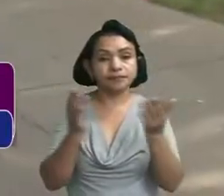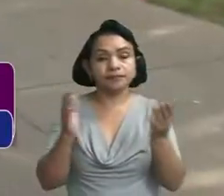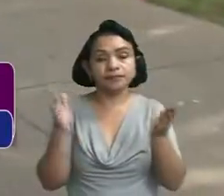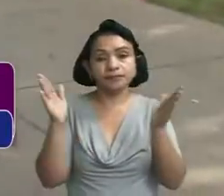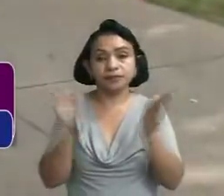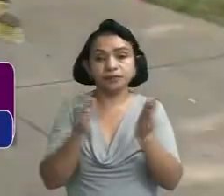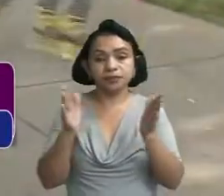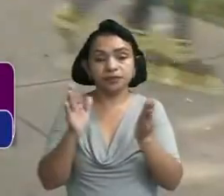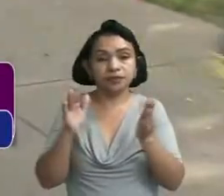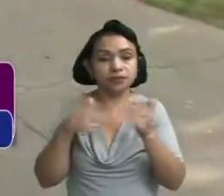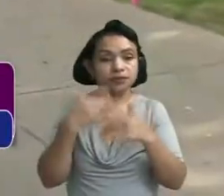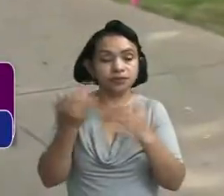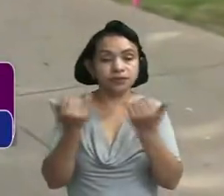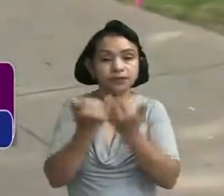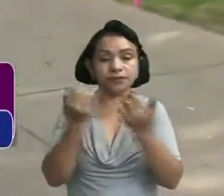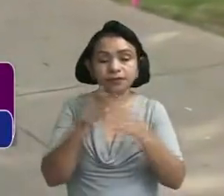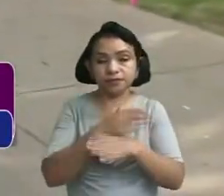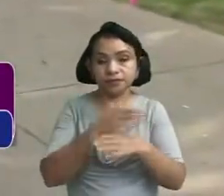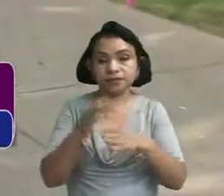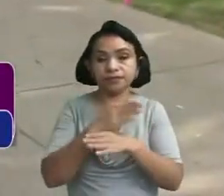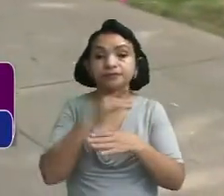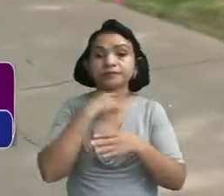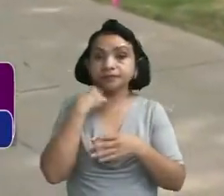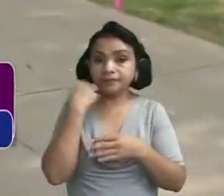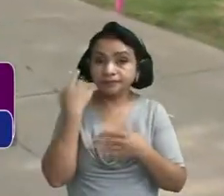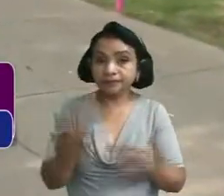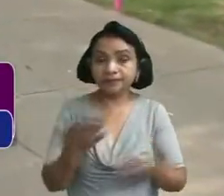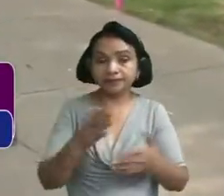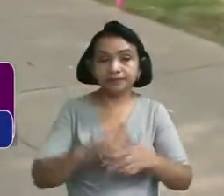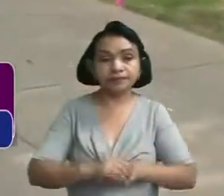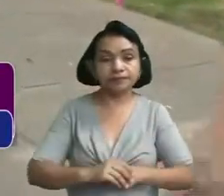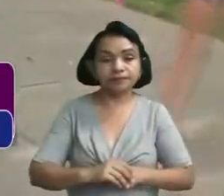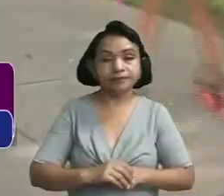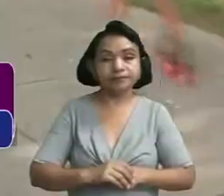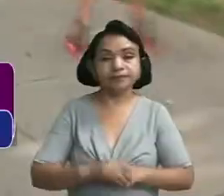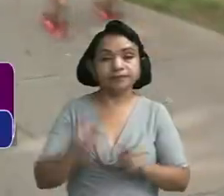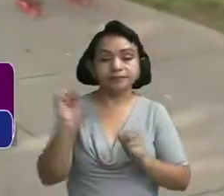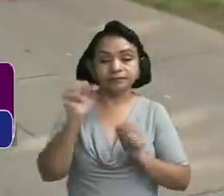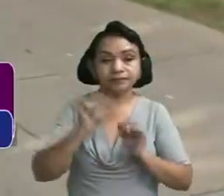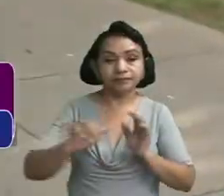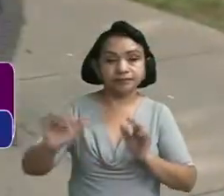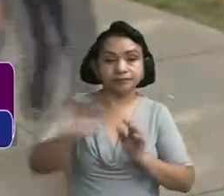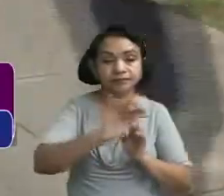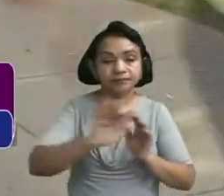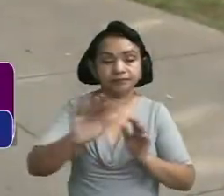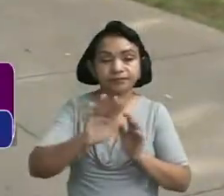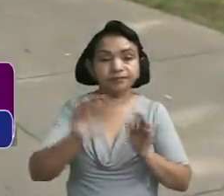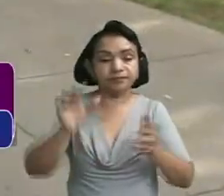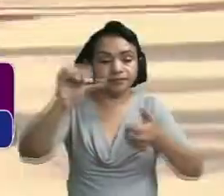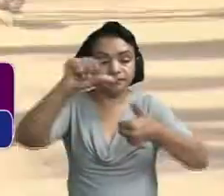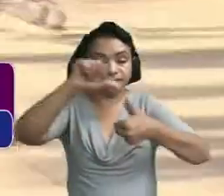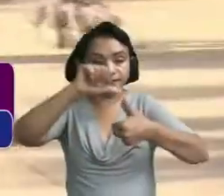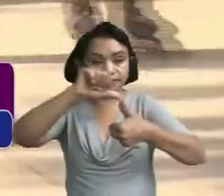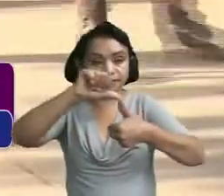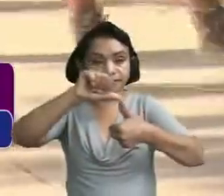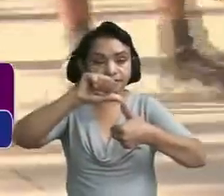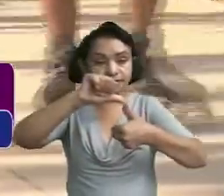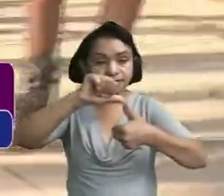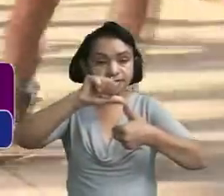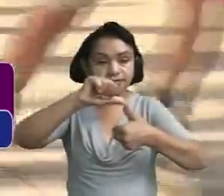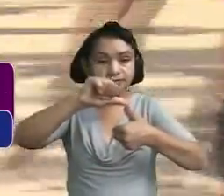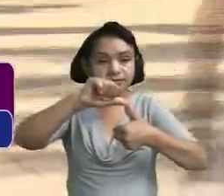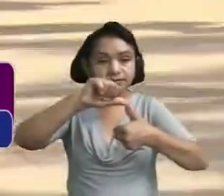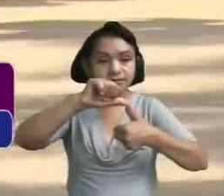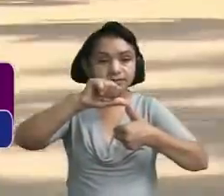reducción paulatina de la desigualdad, ¿verdad? Y una sociedad estable en medio de una Centroamérica bien